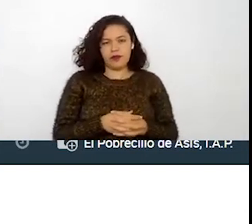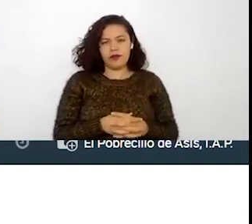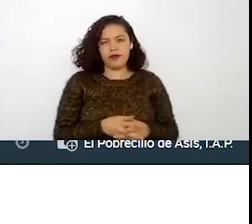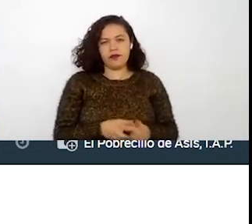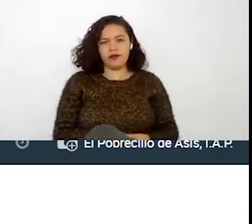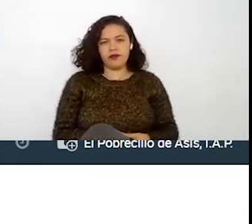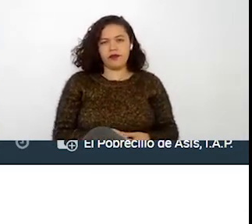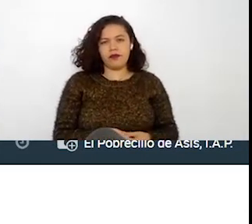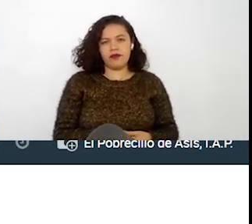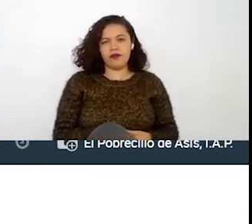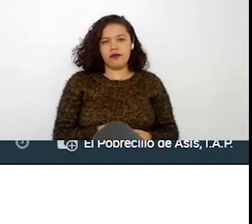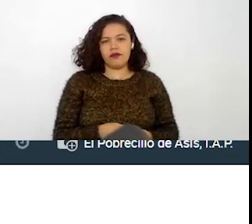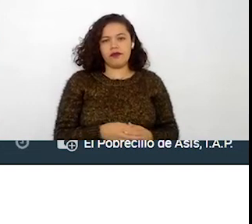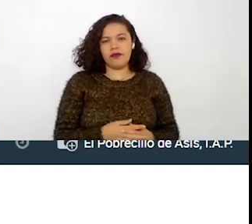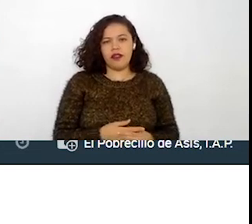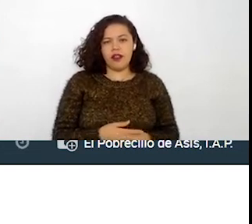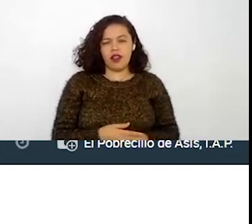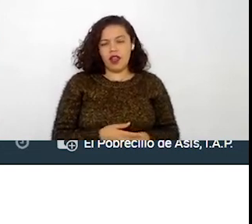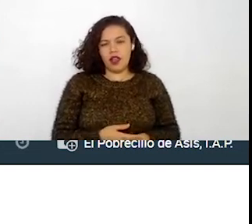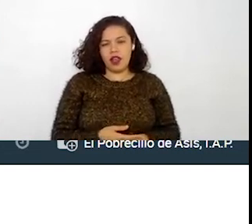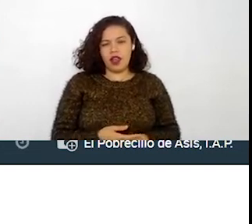va a estar en